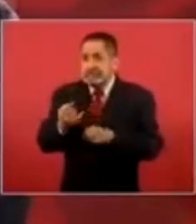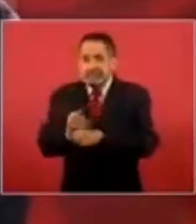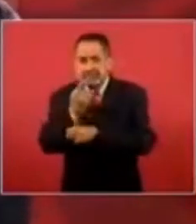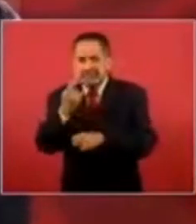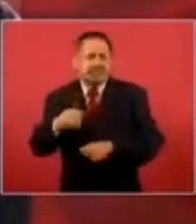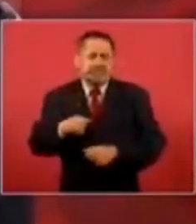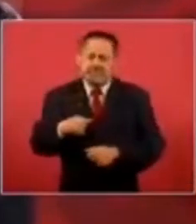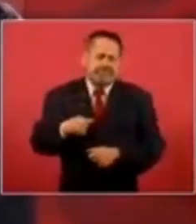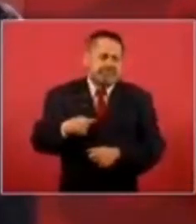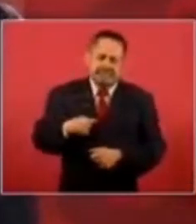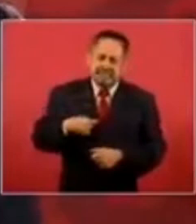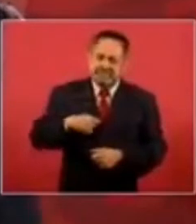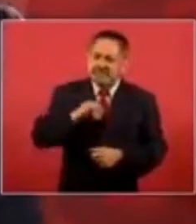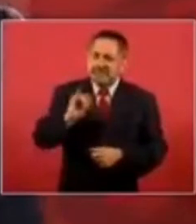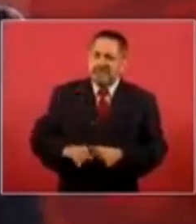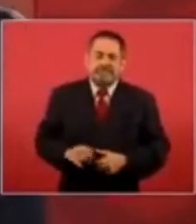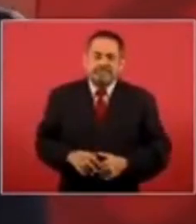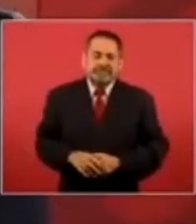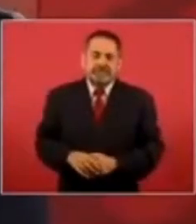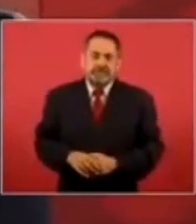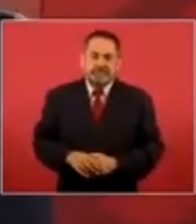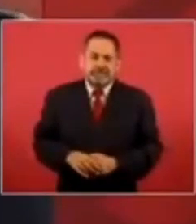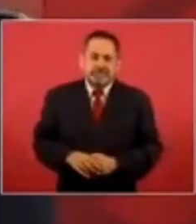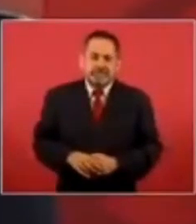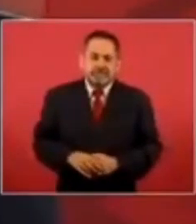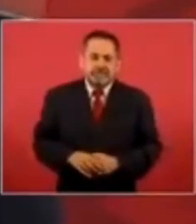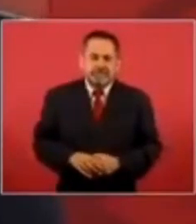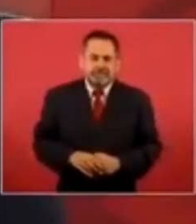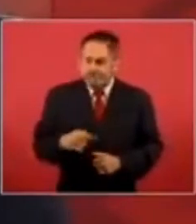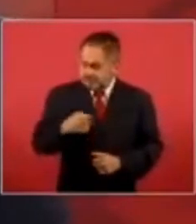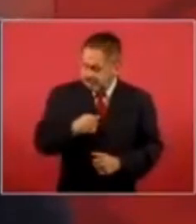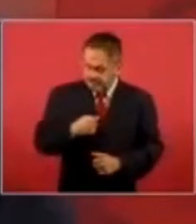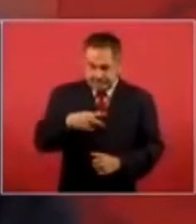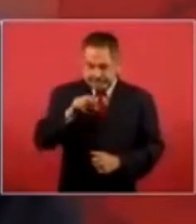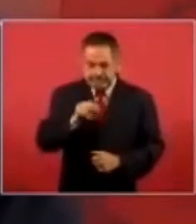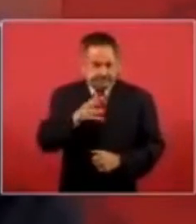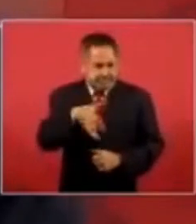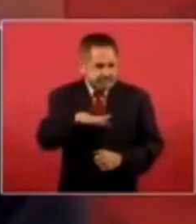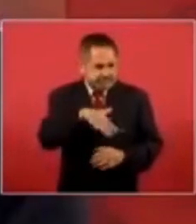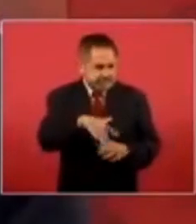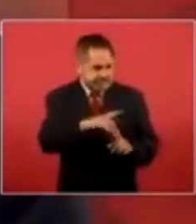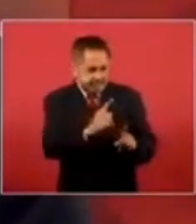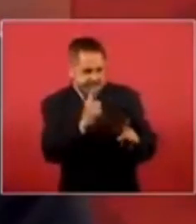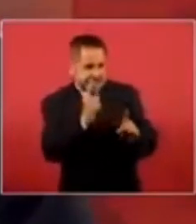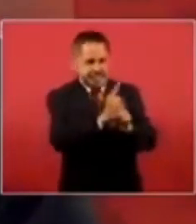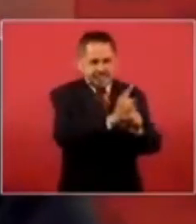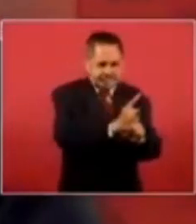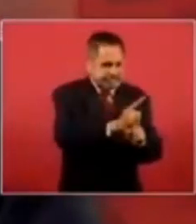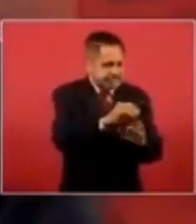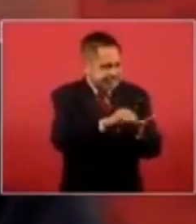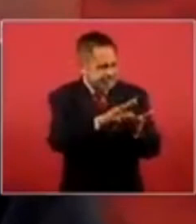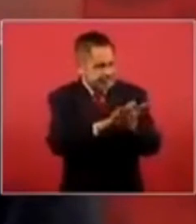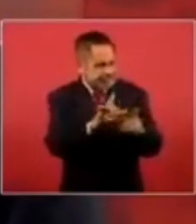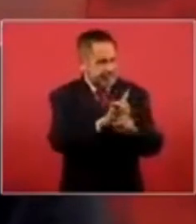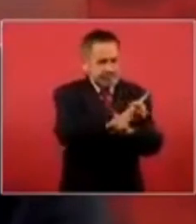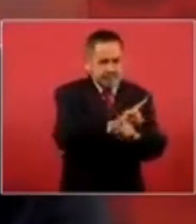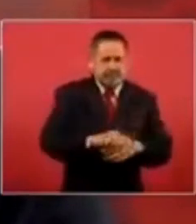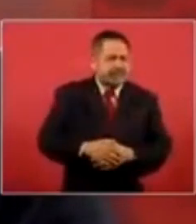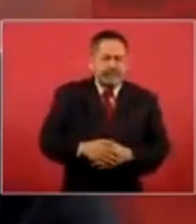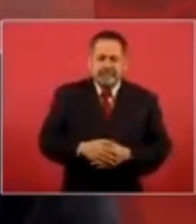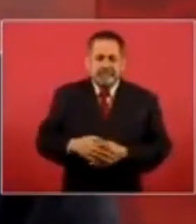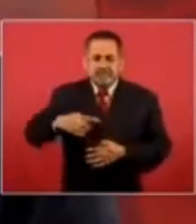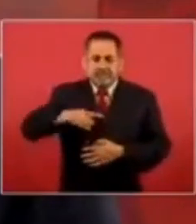jajaja qué tal no perseguimos a nadie no es mi fuerte la